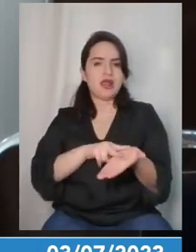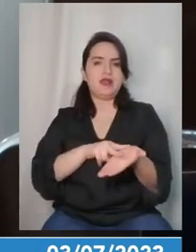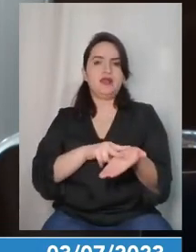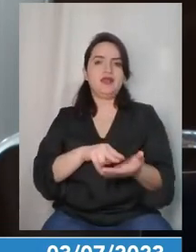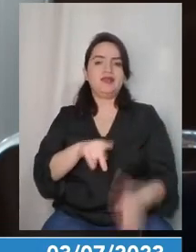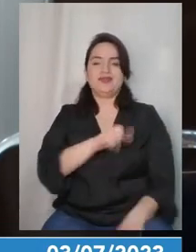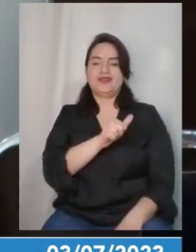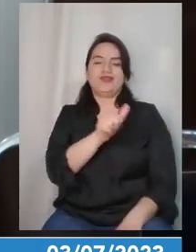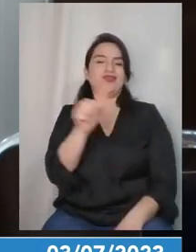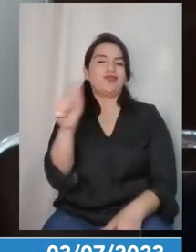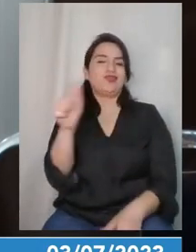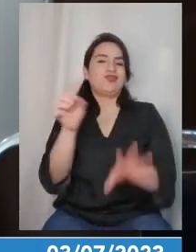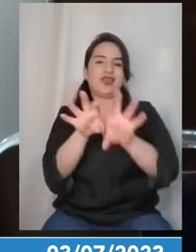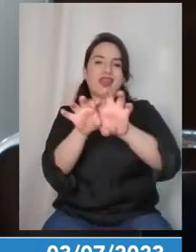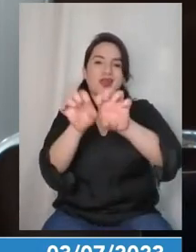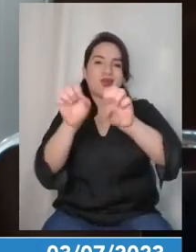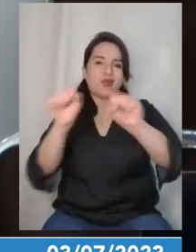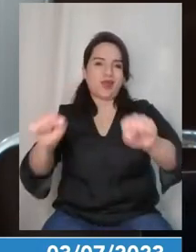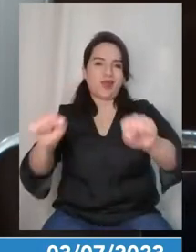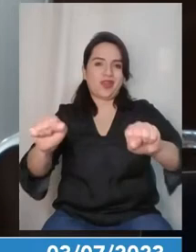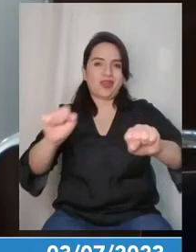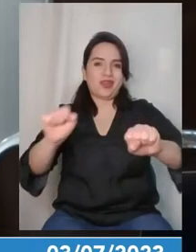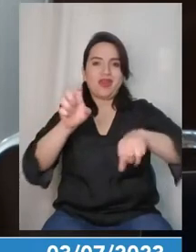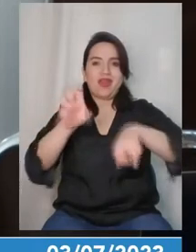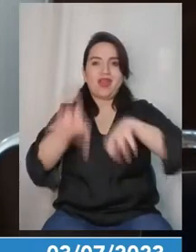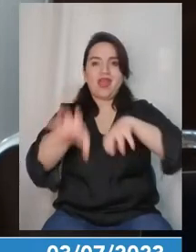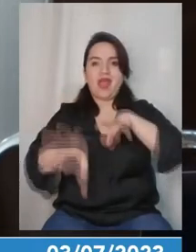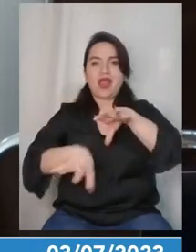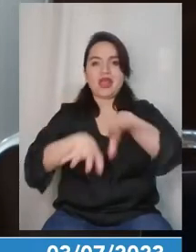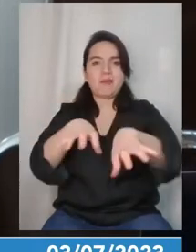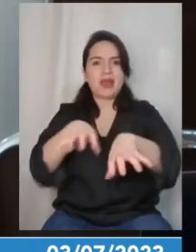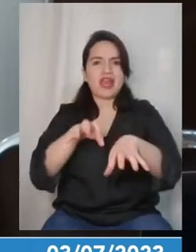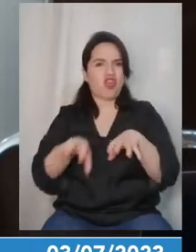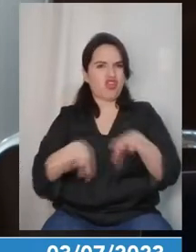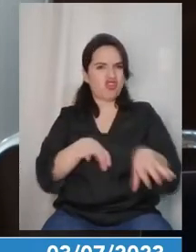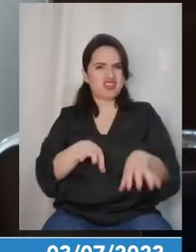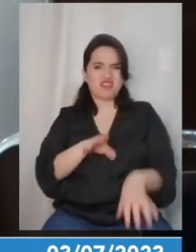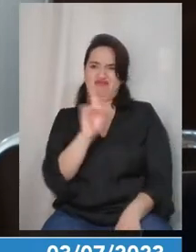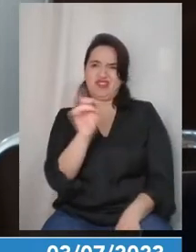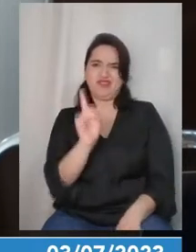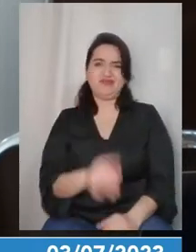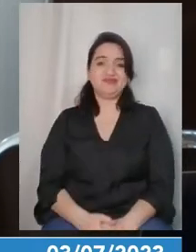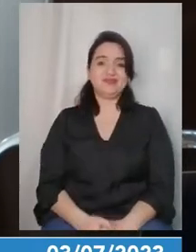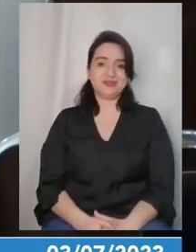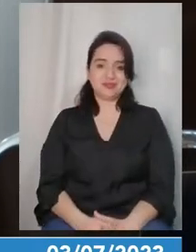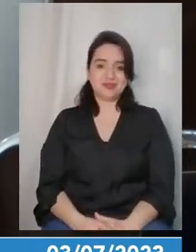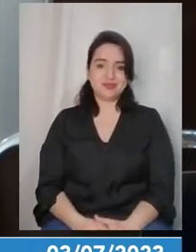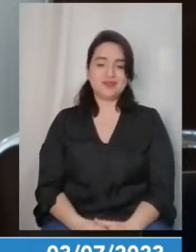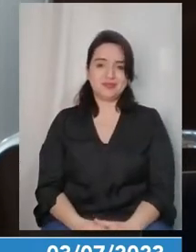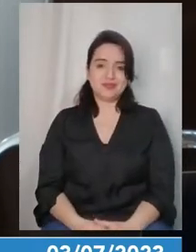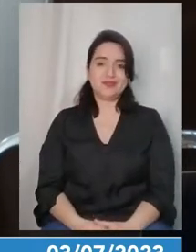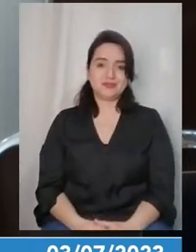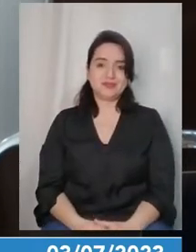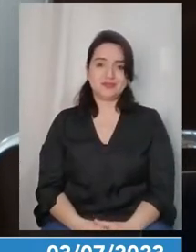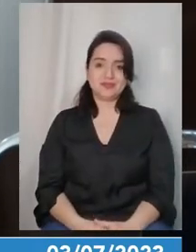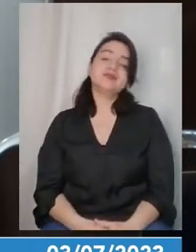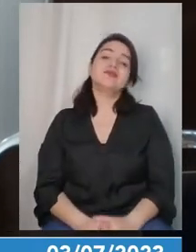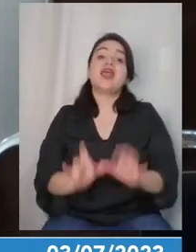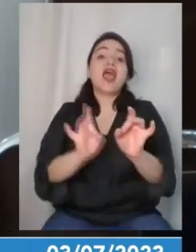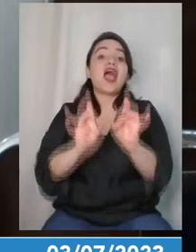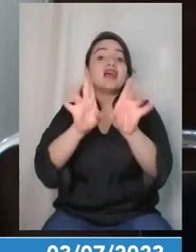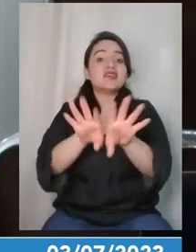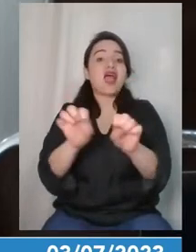los animales no son un objeto ni son un bien mueble. Así lo ha llegado el consenso, digamos, el